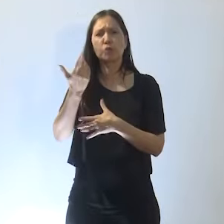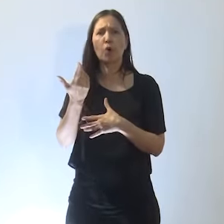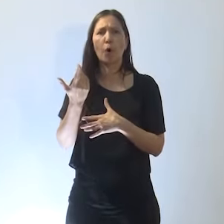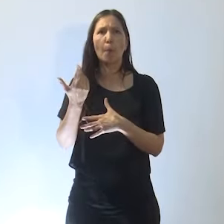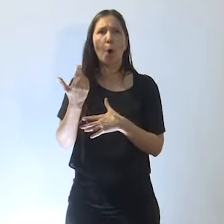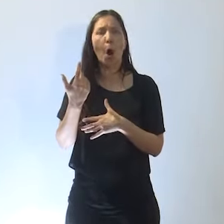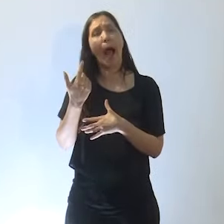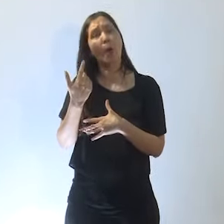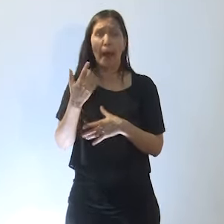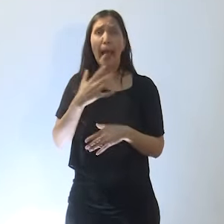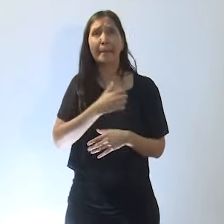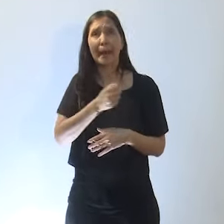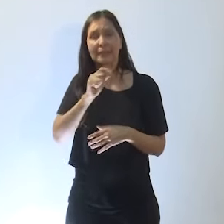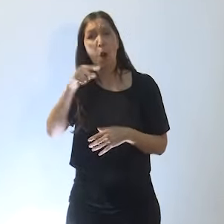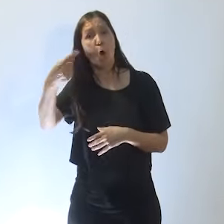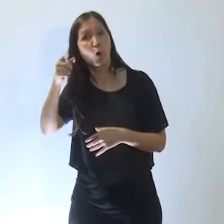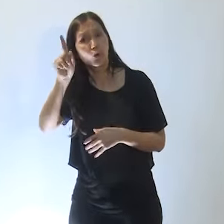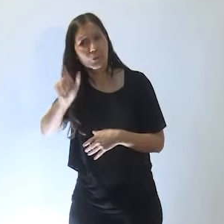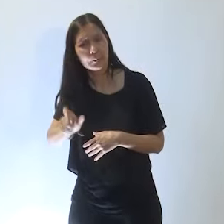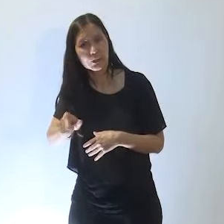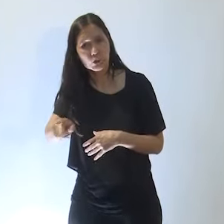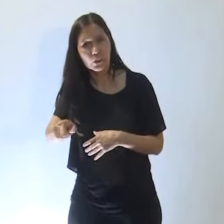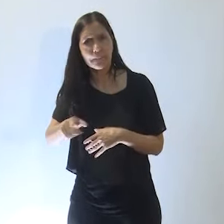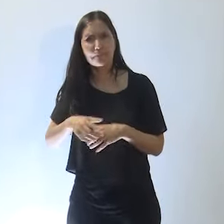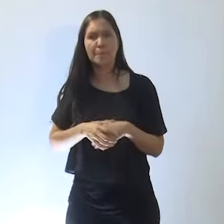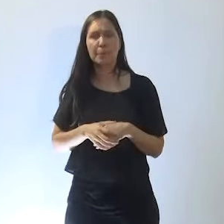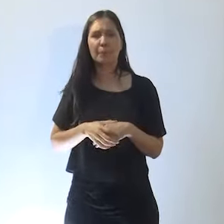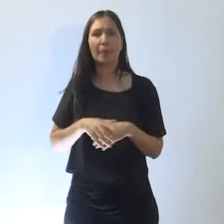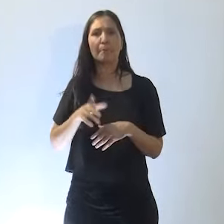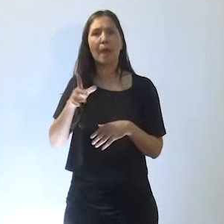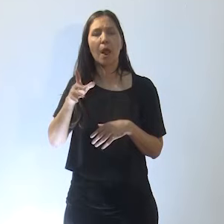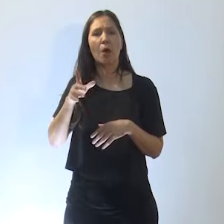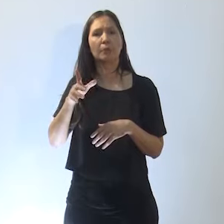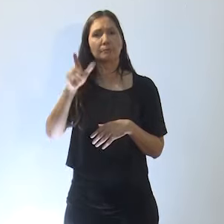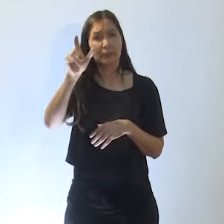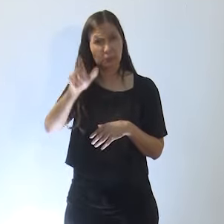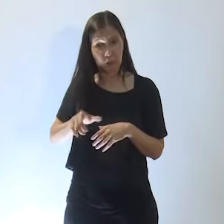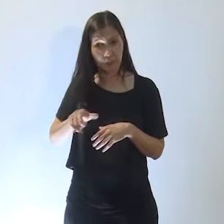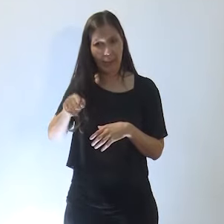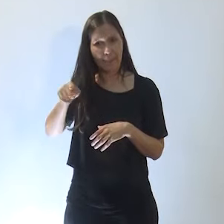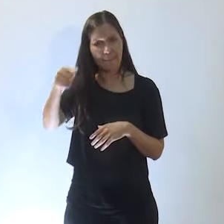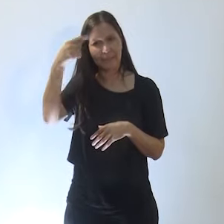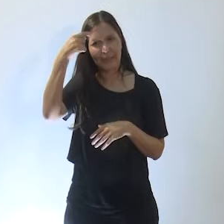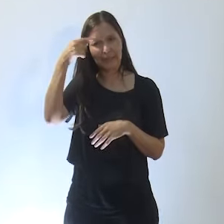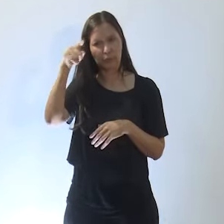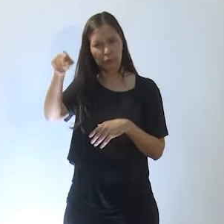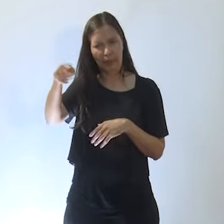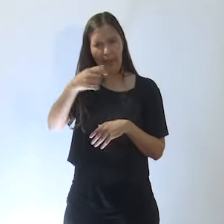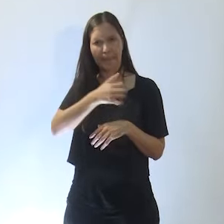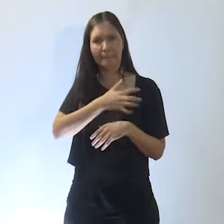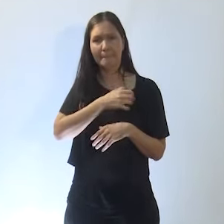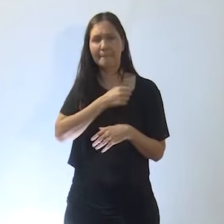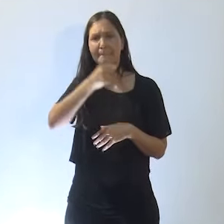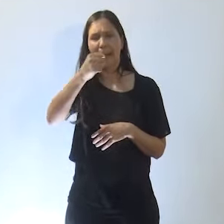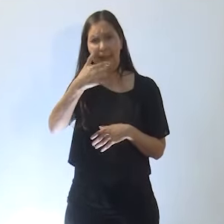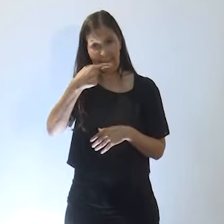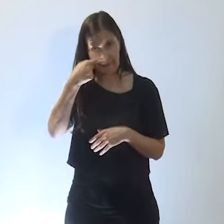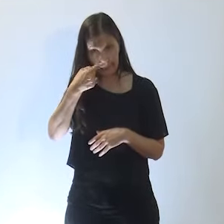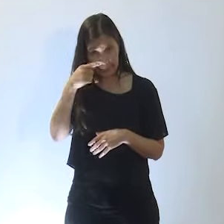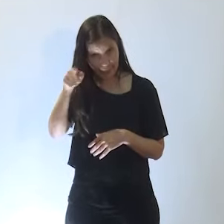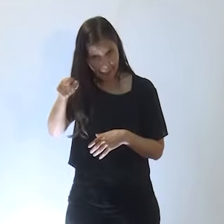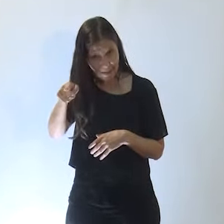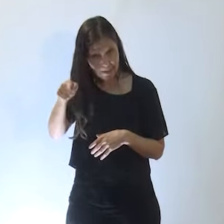presupone que al que estamos interpelando le interesa la patria no ahora ahora cantamos esa consigna